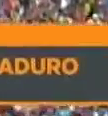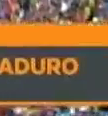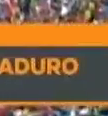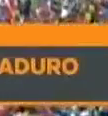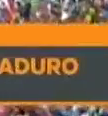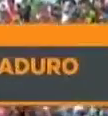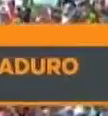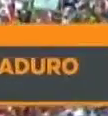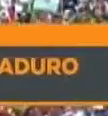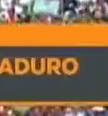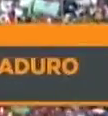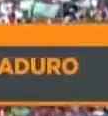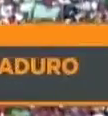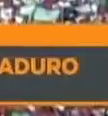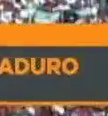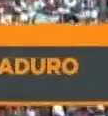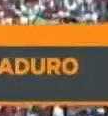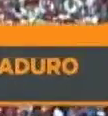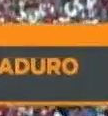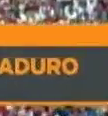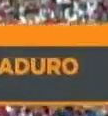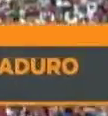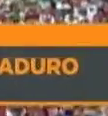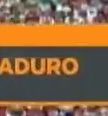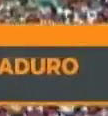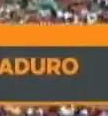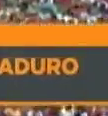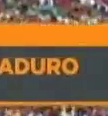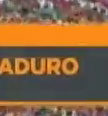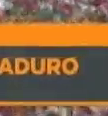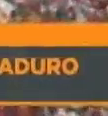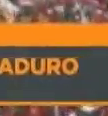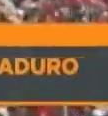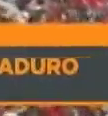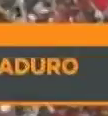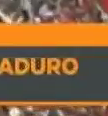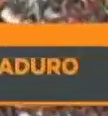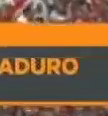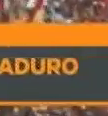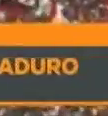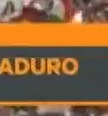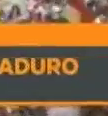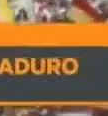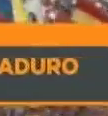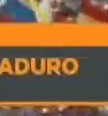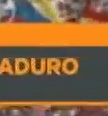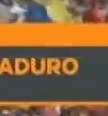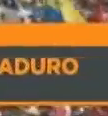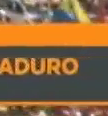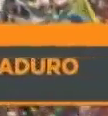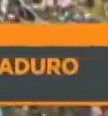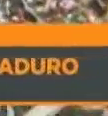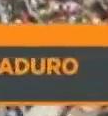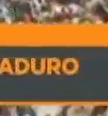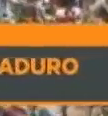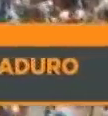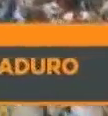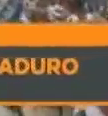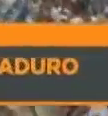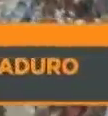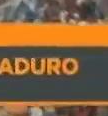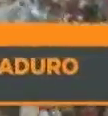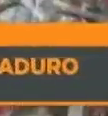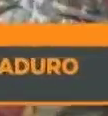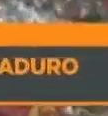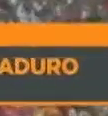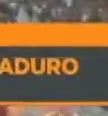voy a hacer cueste lo que cueste tarde lo que tarde dedicaré mi